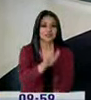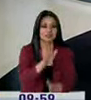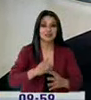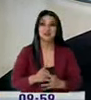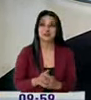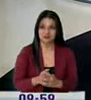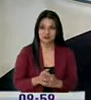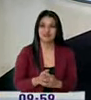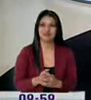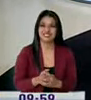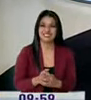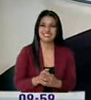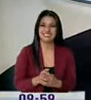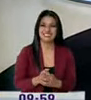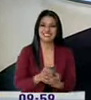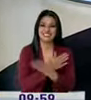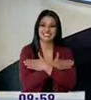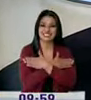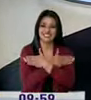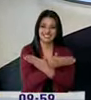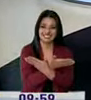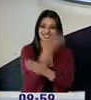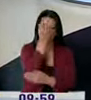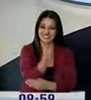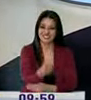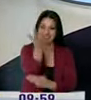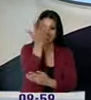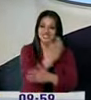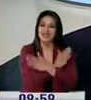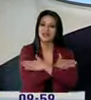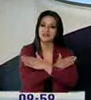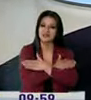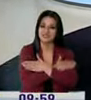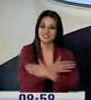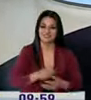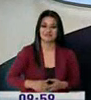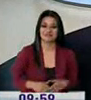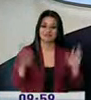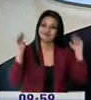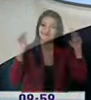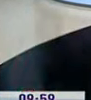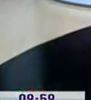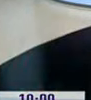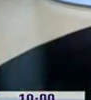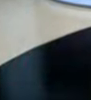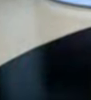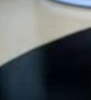con los sabores de la mañana. Felicidades, mi querida Ali. Buen día para ti también. Y para ustedes también. La pasen bien.